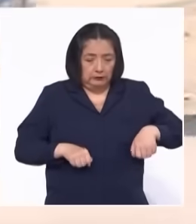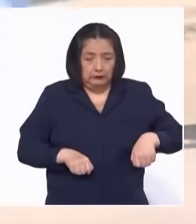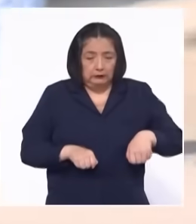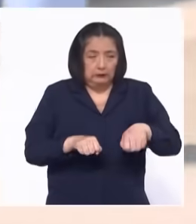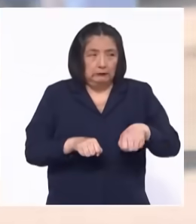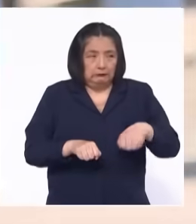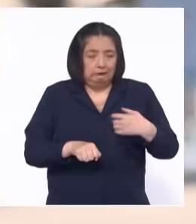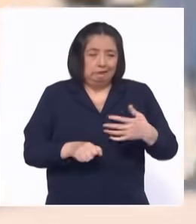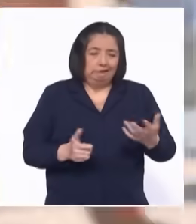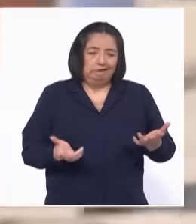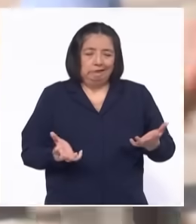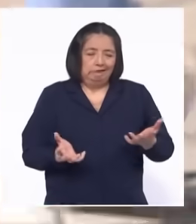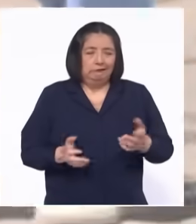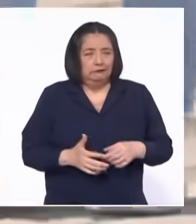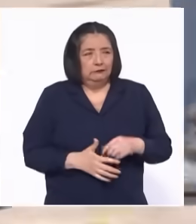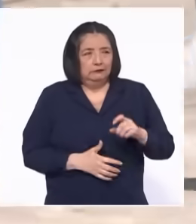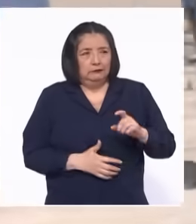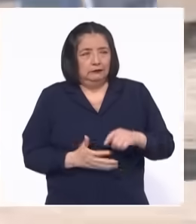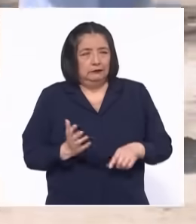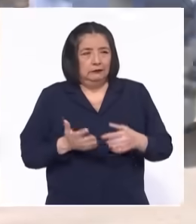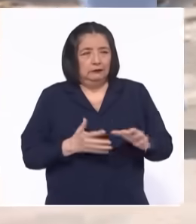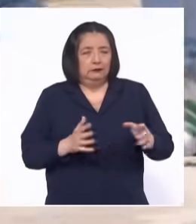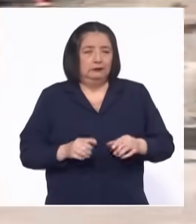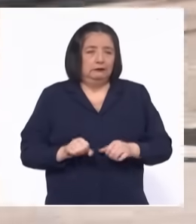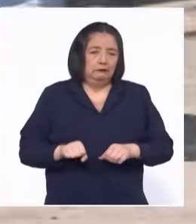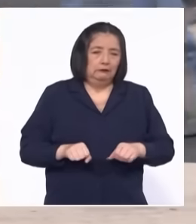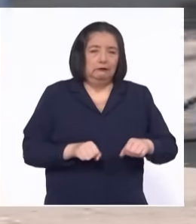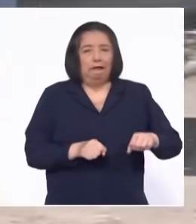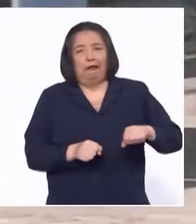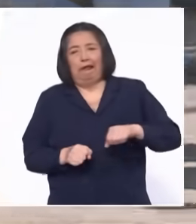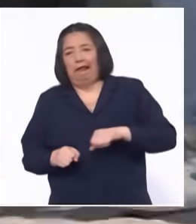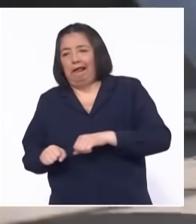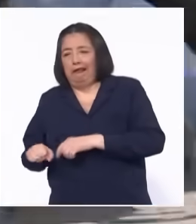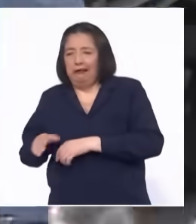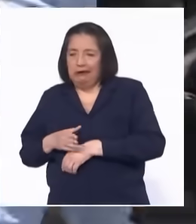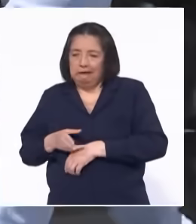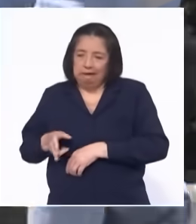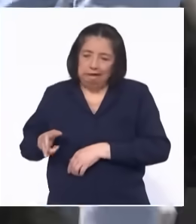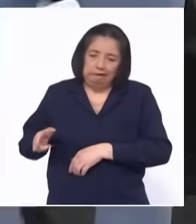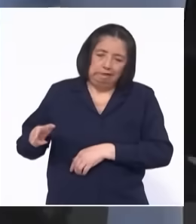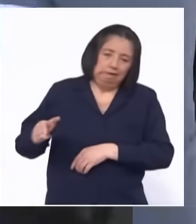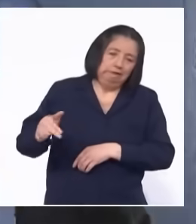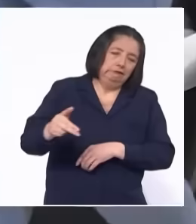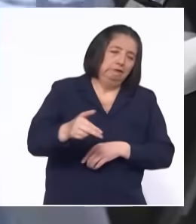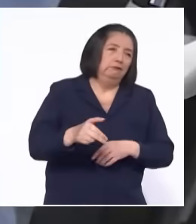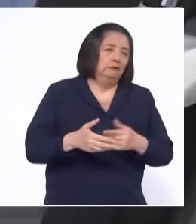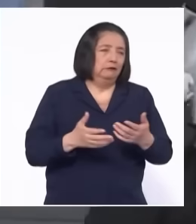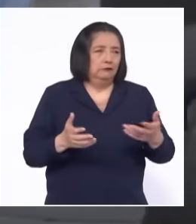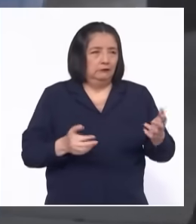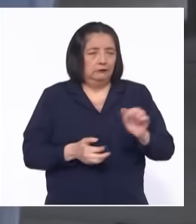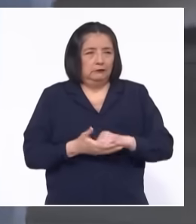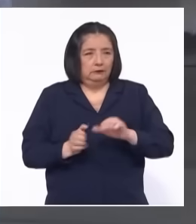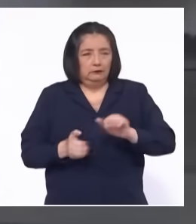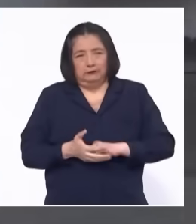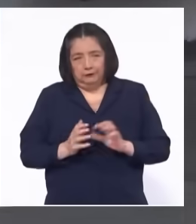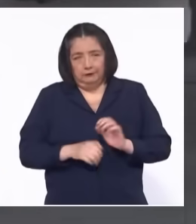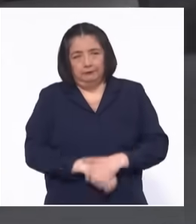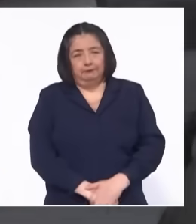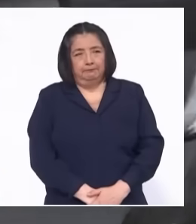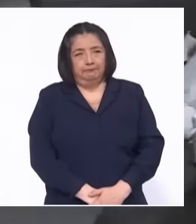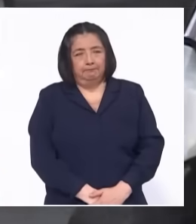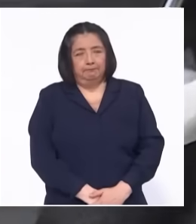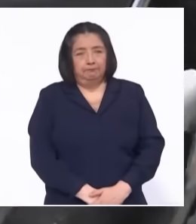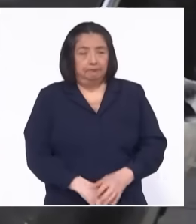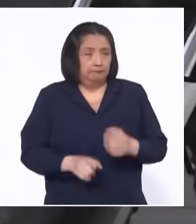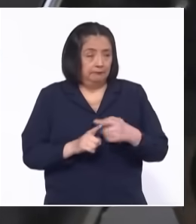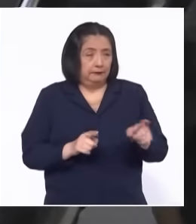ha incomodado esto porque tienen que realizar una vuelta más larga para poder llevar la carga, para poder llevar la mercadería.